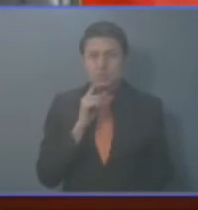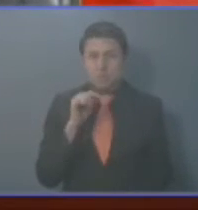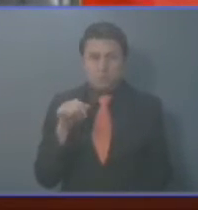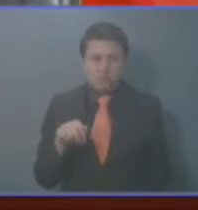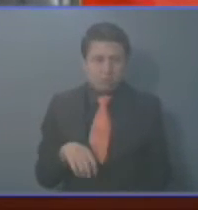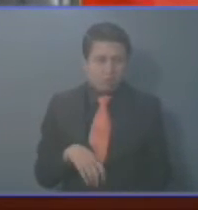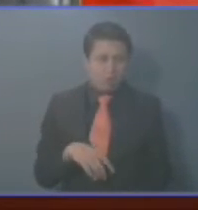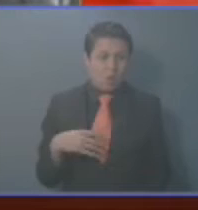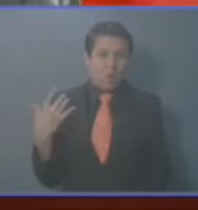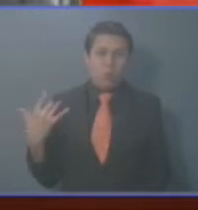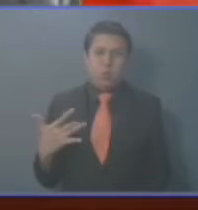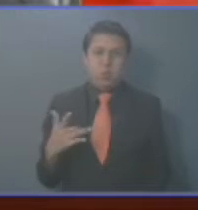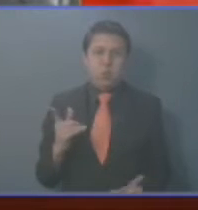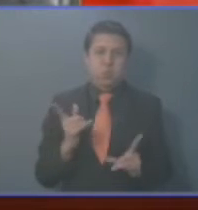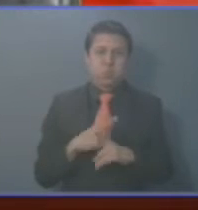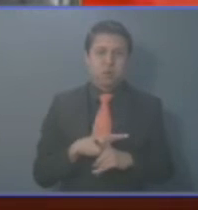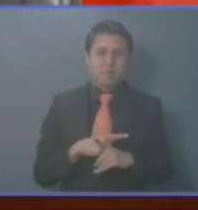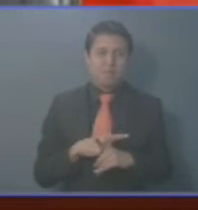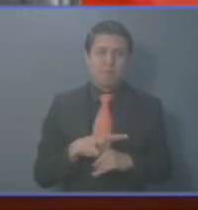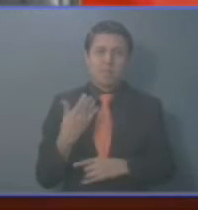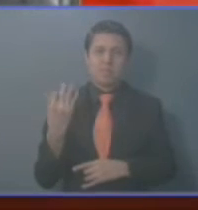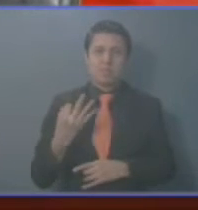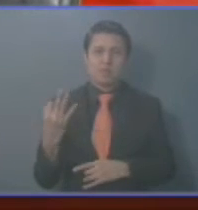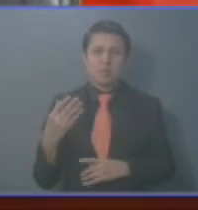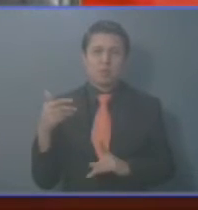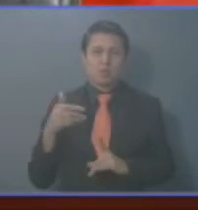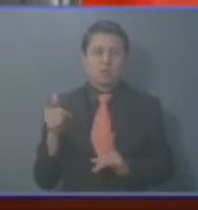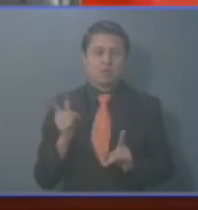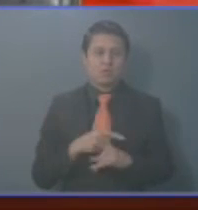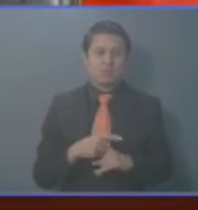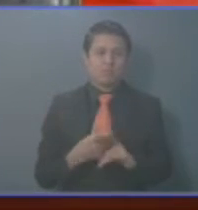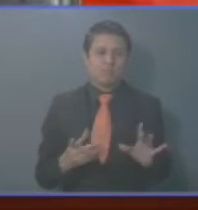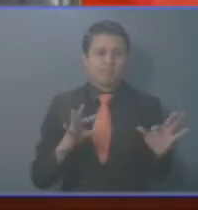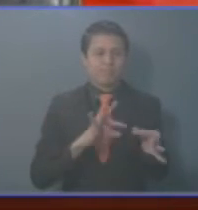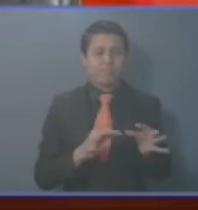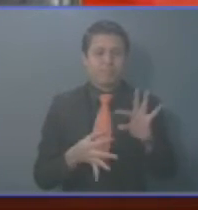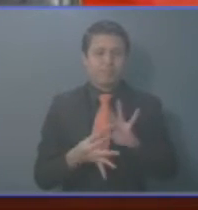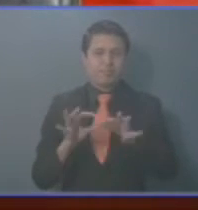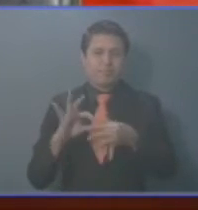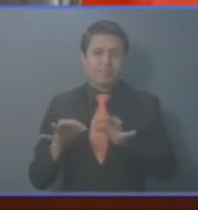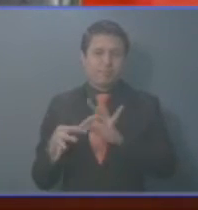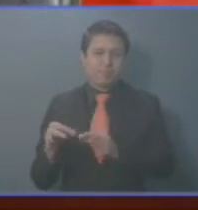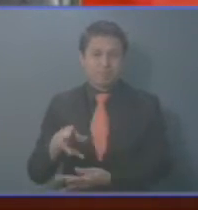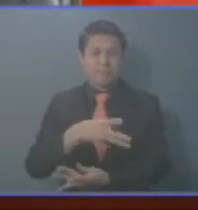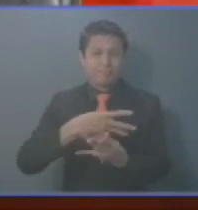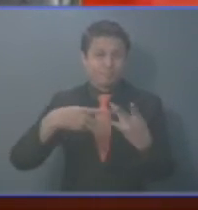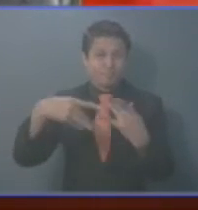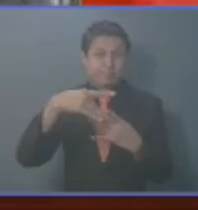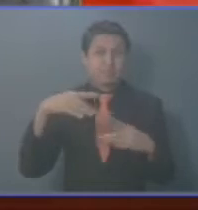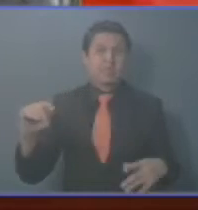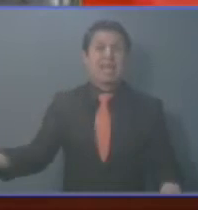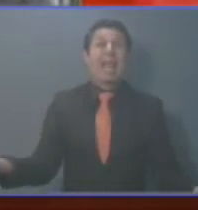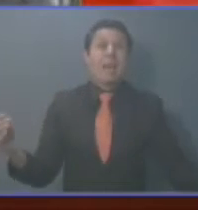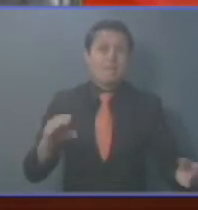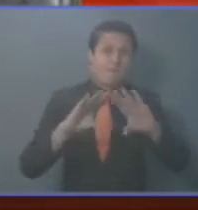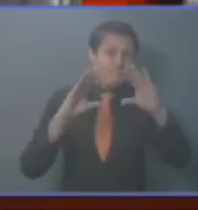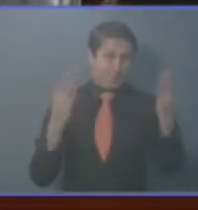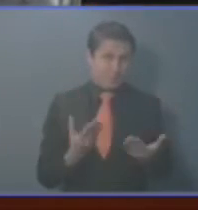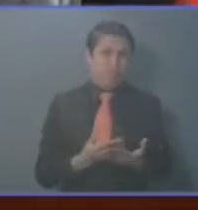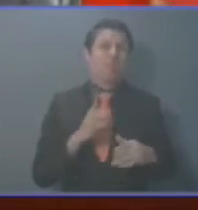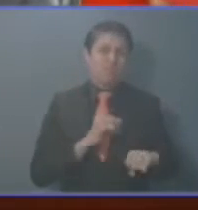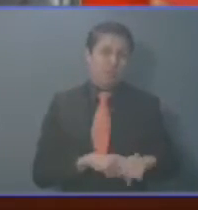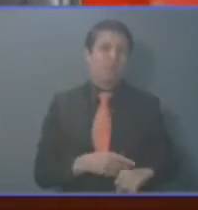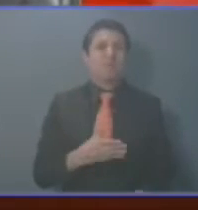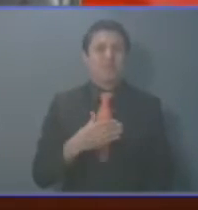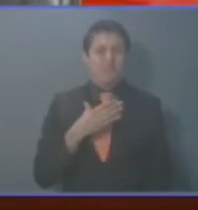urgente cambiar nuestra forma de ser y de relacionarnos con otras personas. una emergencia mundial que ha acelerado la